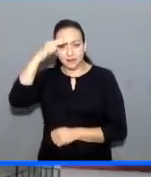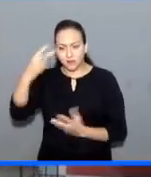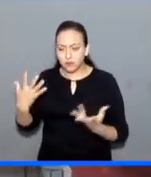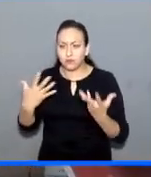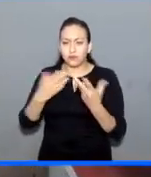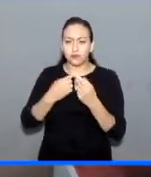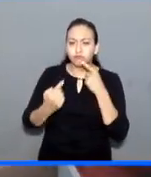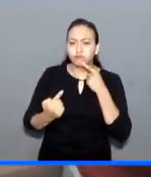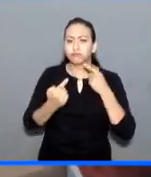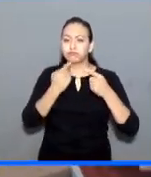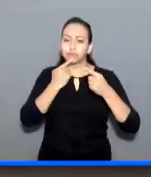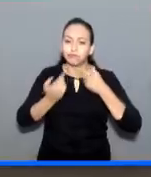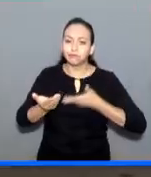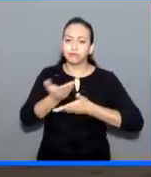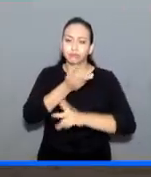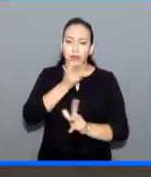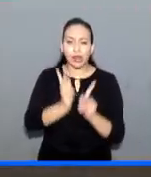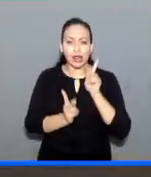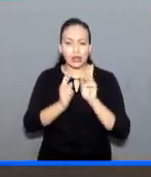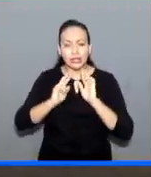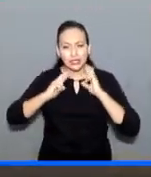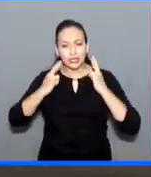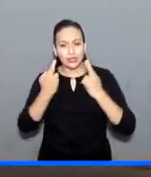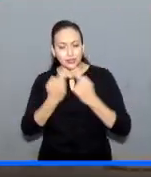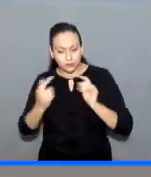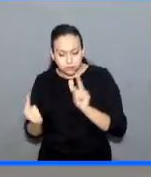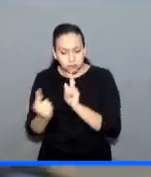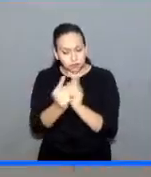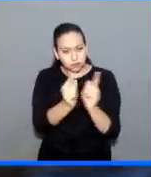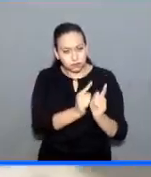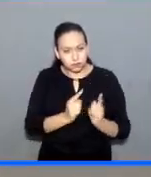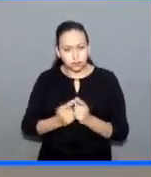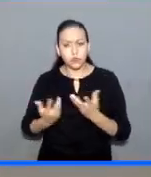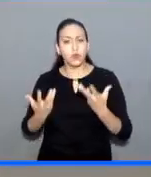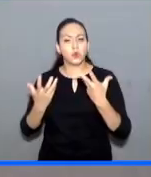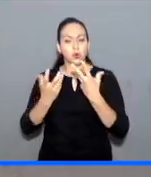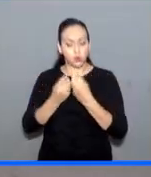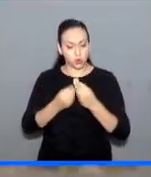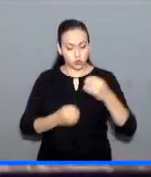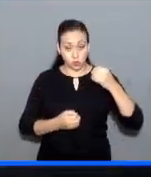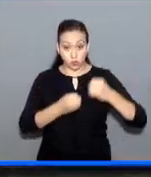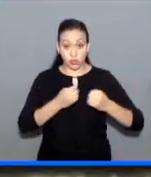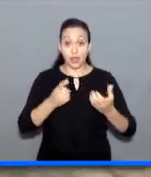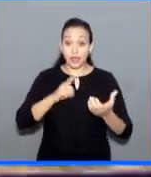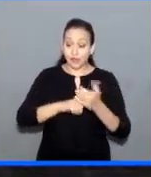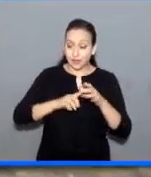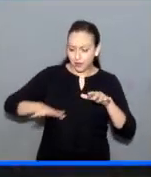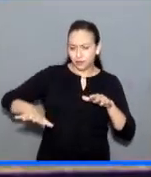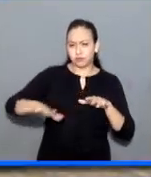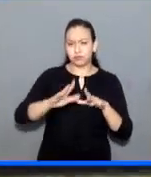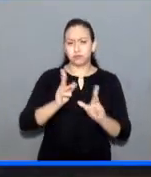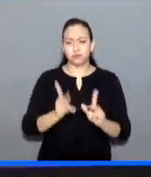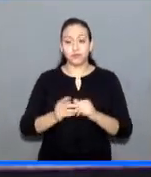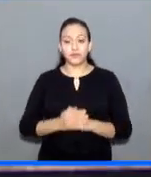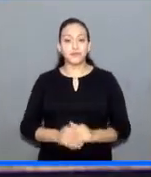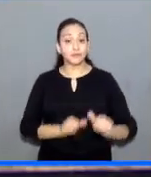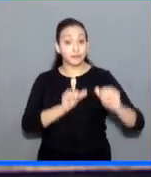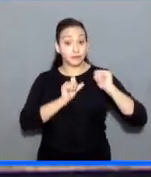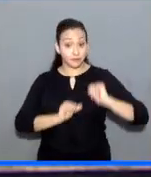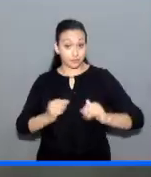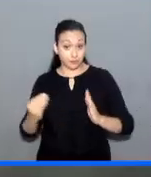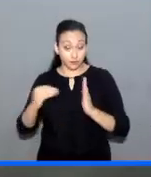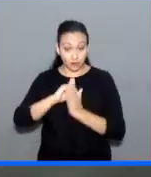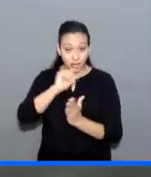reuniones con representantes del máximo tribunal y con el área jurídica de la Cámara Baja. Legisladores consideraron que el derecho